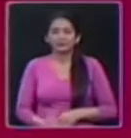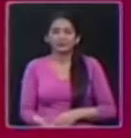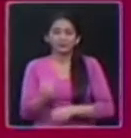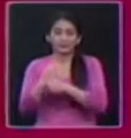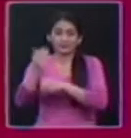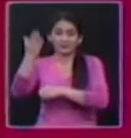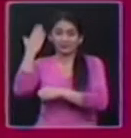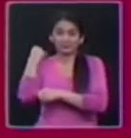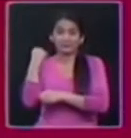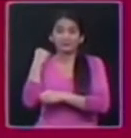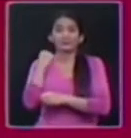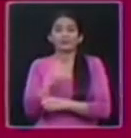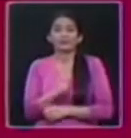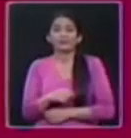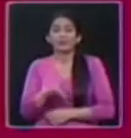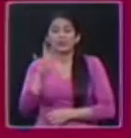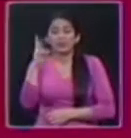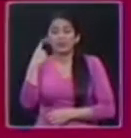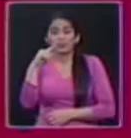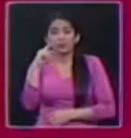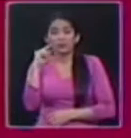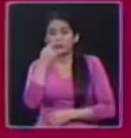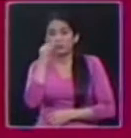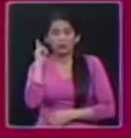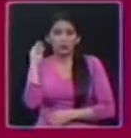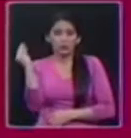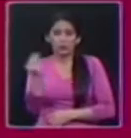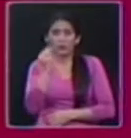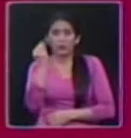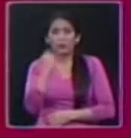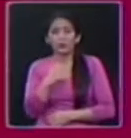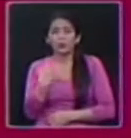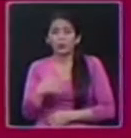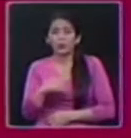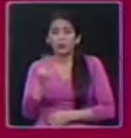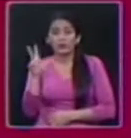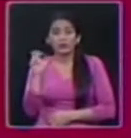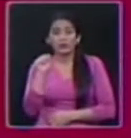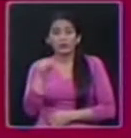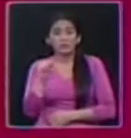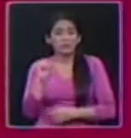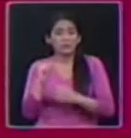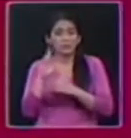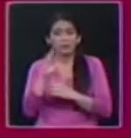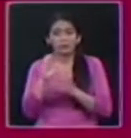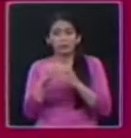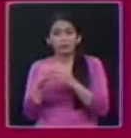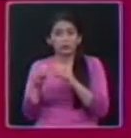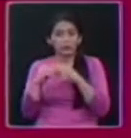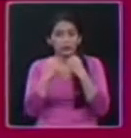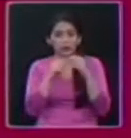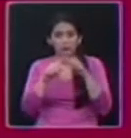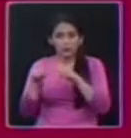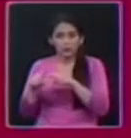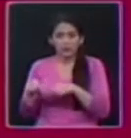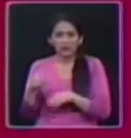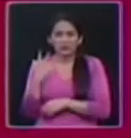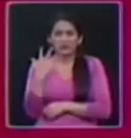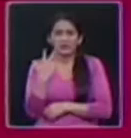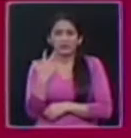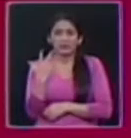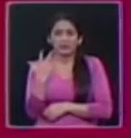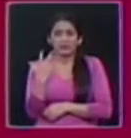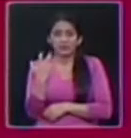mencionaba, congregó a 7 millones de niños y a jóvenes a través de 13.950 organizaciones y más de